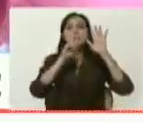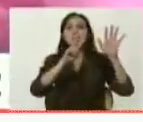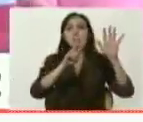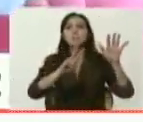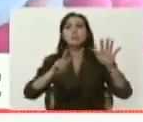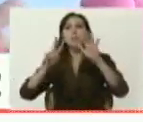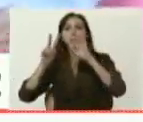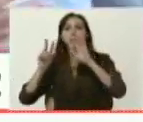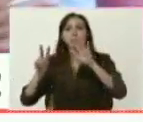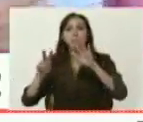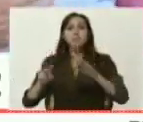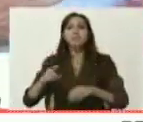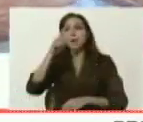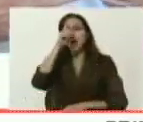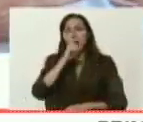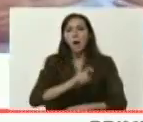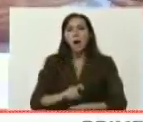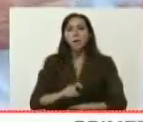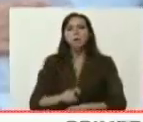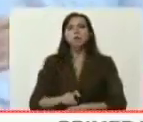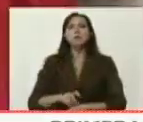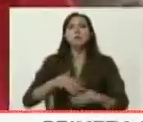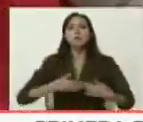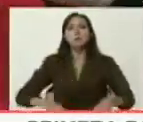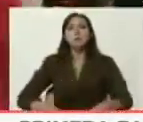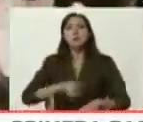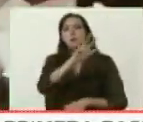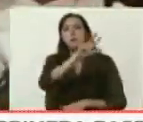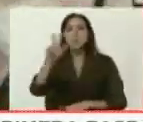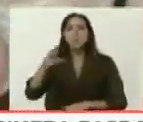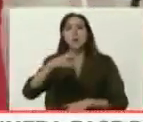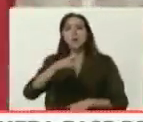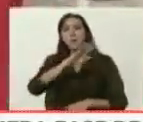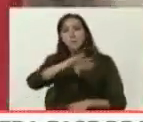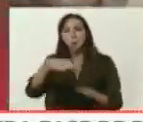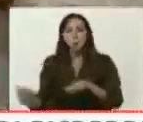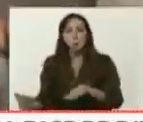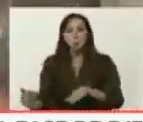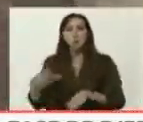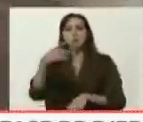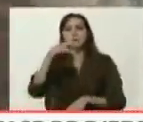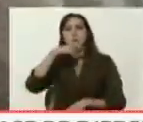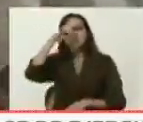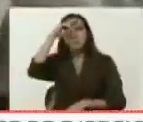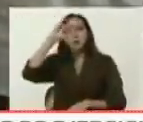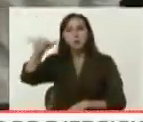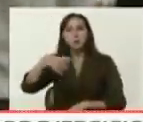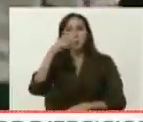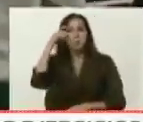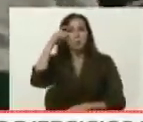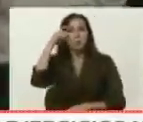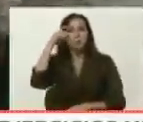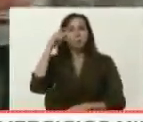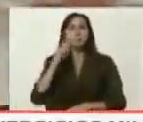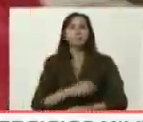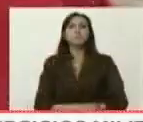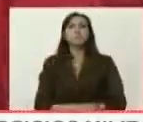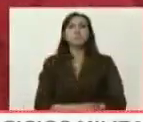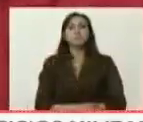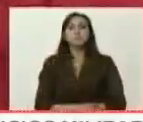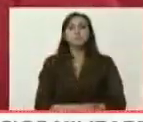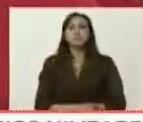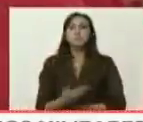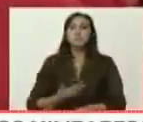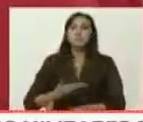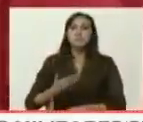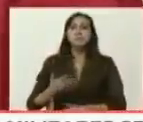77 años de su nacimiento y 47 de su asesinato. Están en desconcierto y pánico por las perspectivas del imperialismo, por